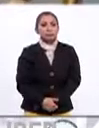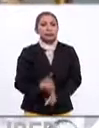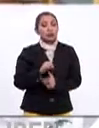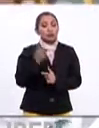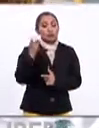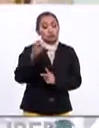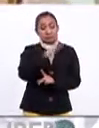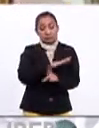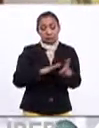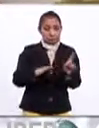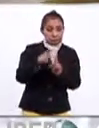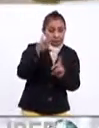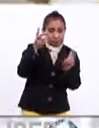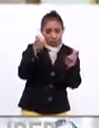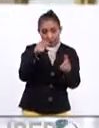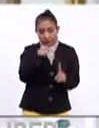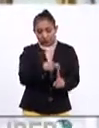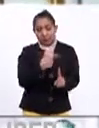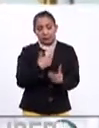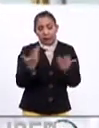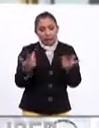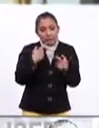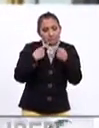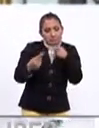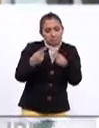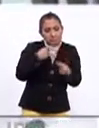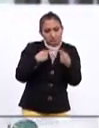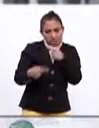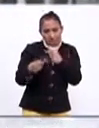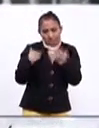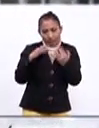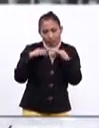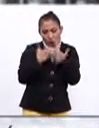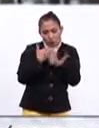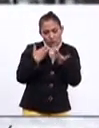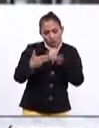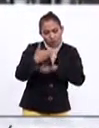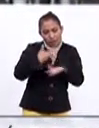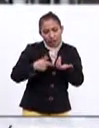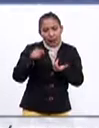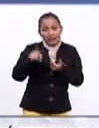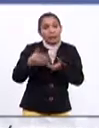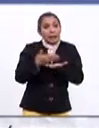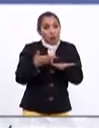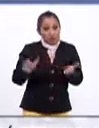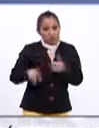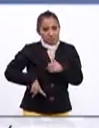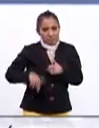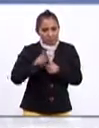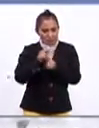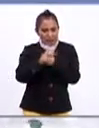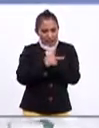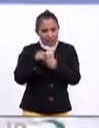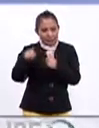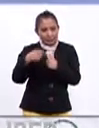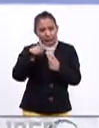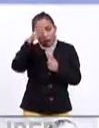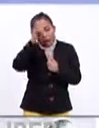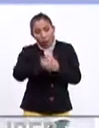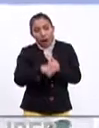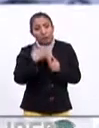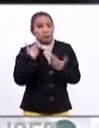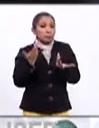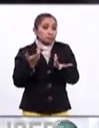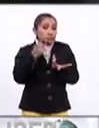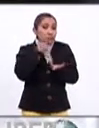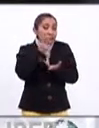es en ese contexto que se está realizando la reunión, y se está porque hoy llegaron a este acuerdo inicial